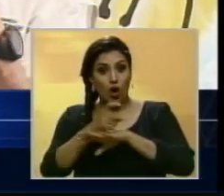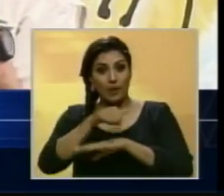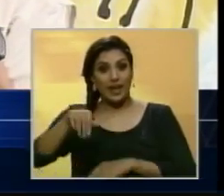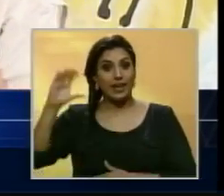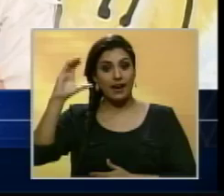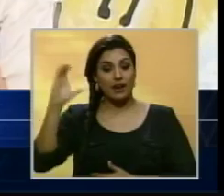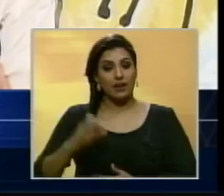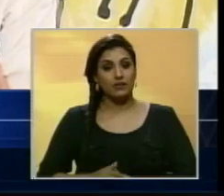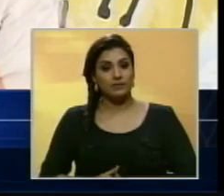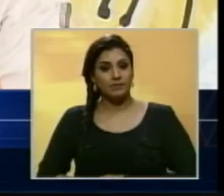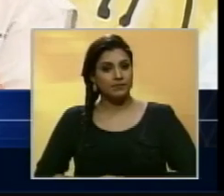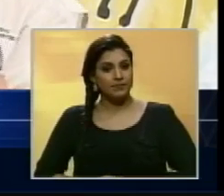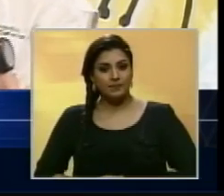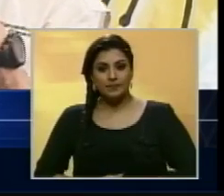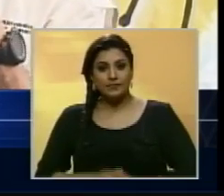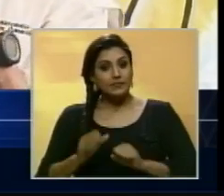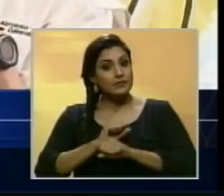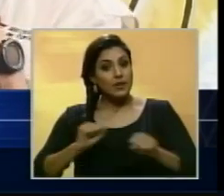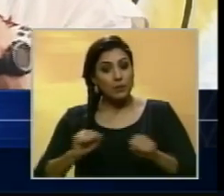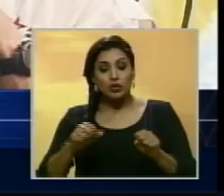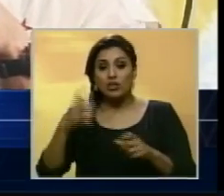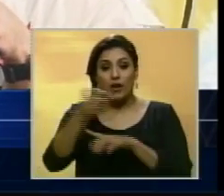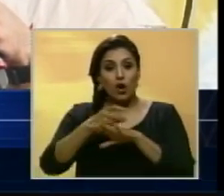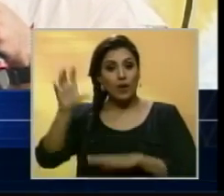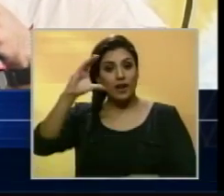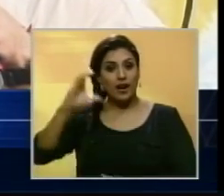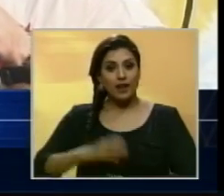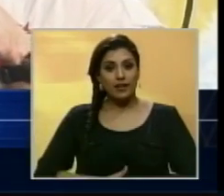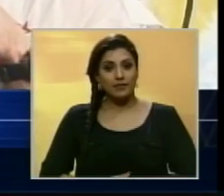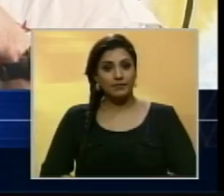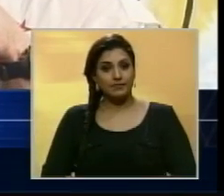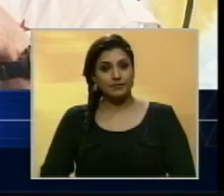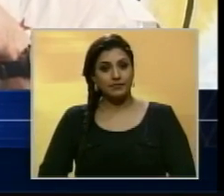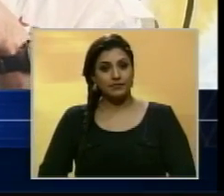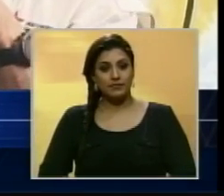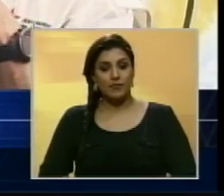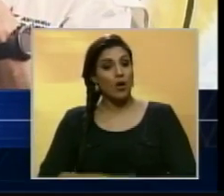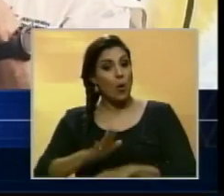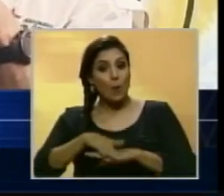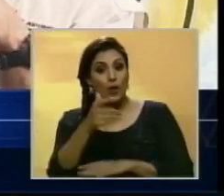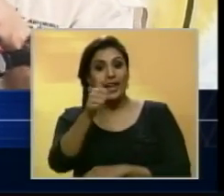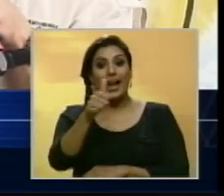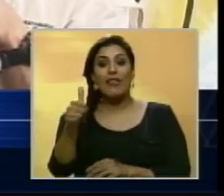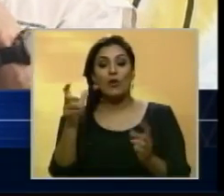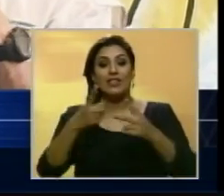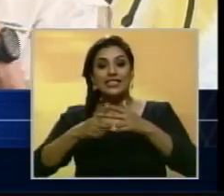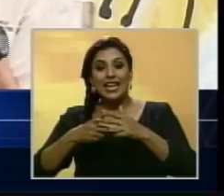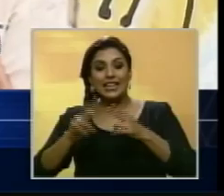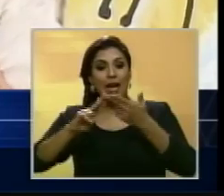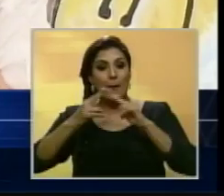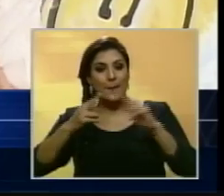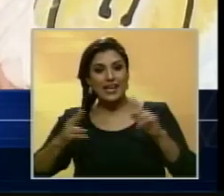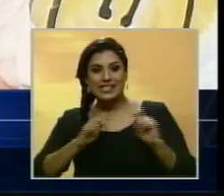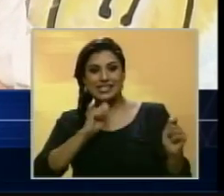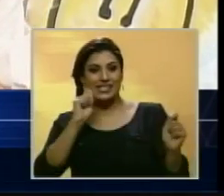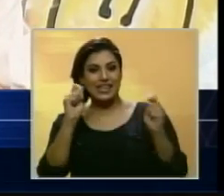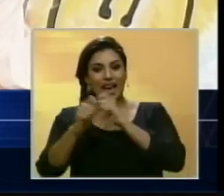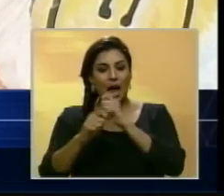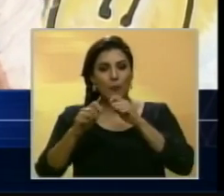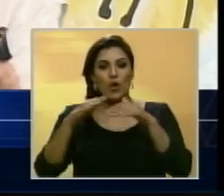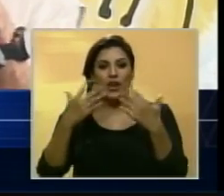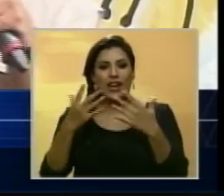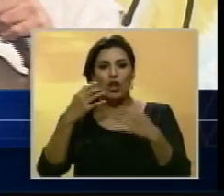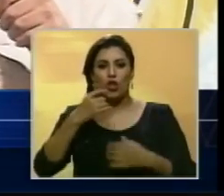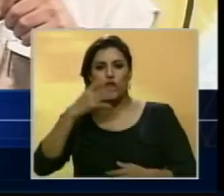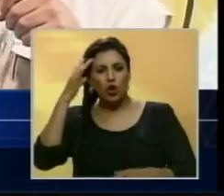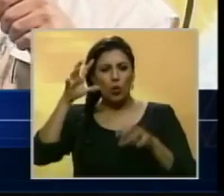Caracas. No podrían gobernar en Caracas. Porque cada sala técnica para la paz se convertiría en